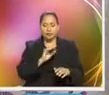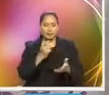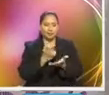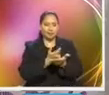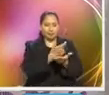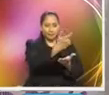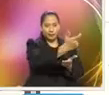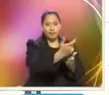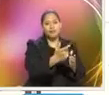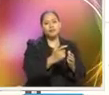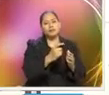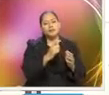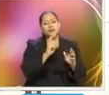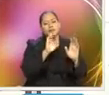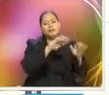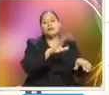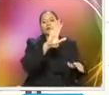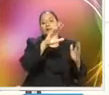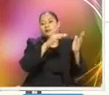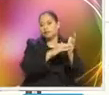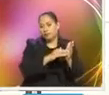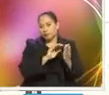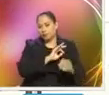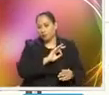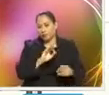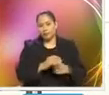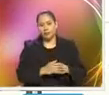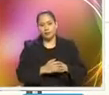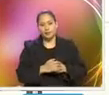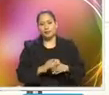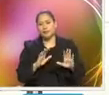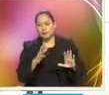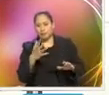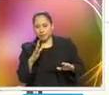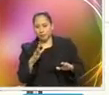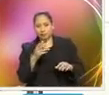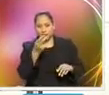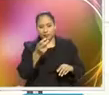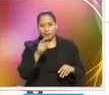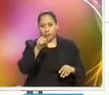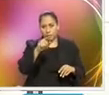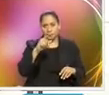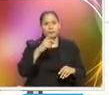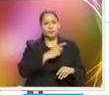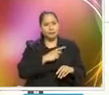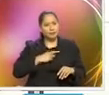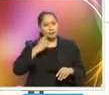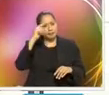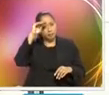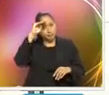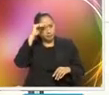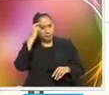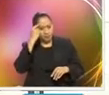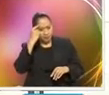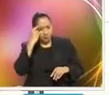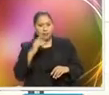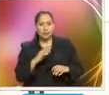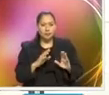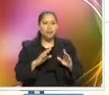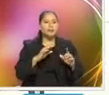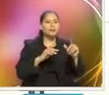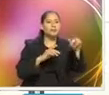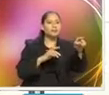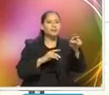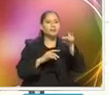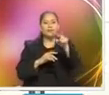invertir desde 5,000 pesos, ¿no? Entonces, bueno, más o menos esas son las cosas que ustedes tienen que considerar. Hay opciones que